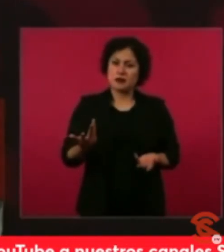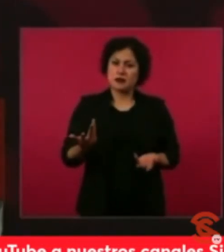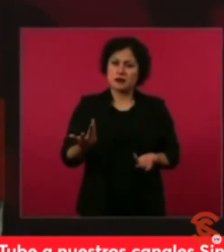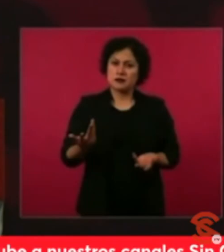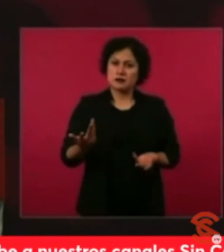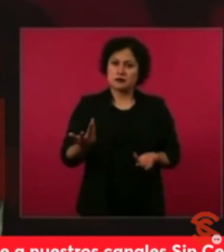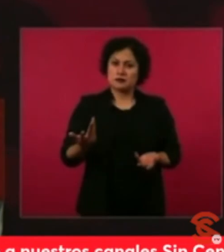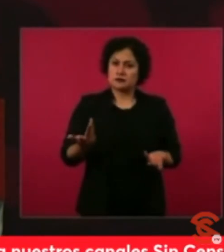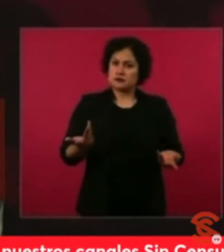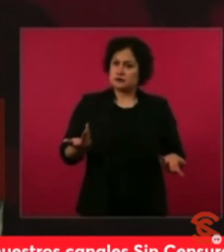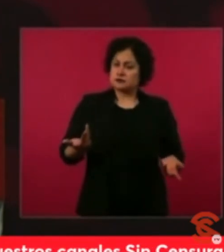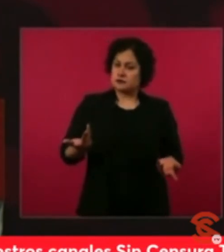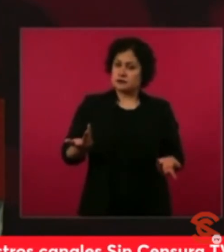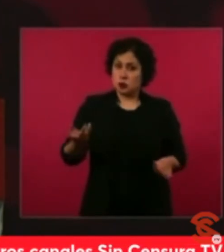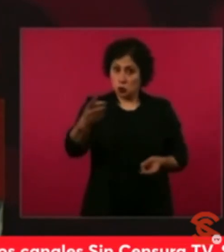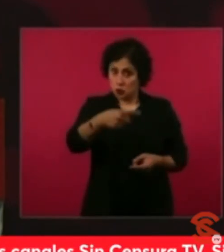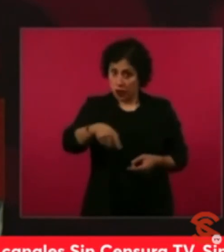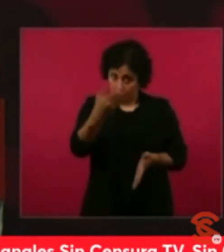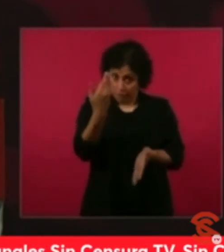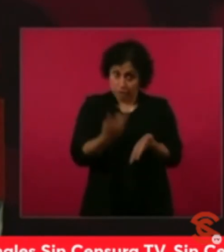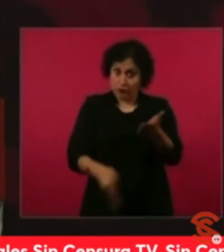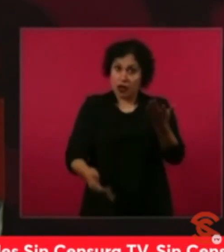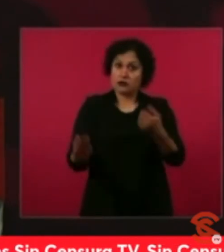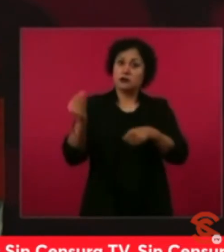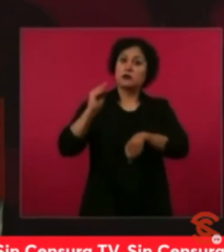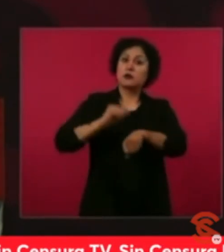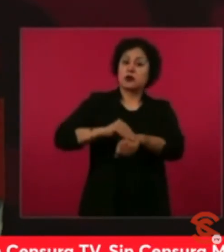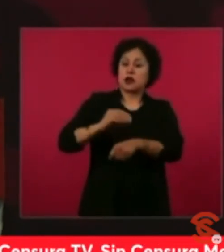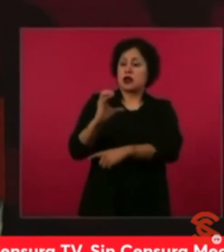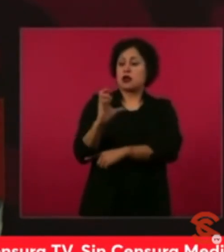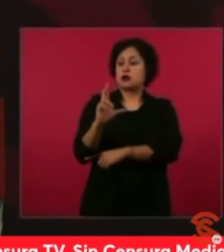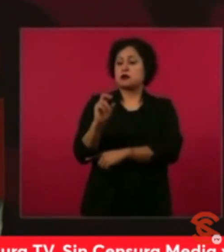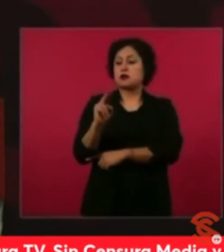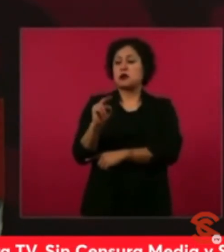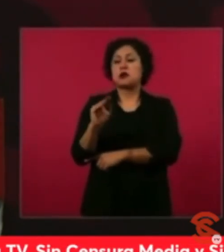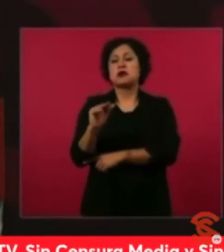Ese es un género que ya no hay en el periodismo.